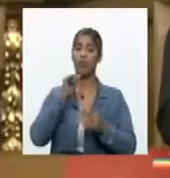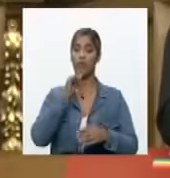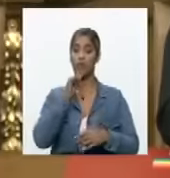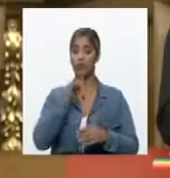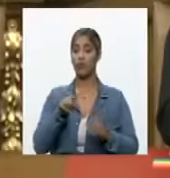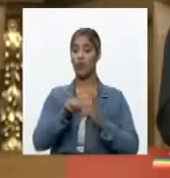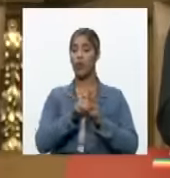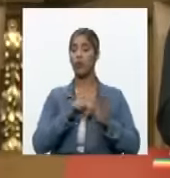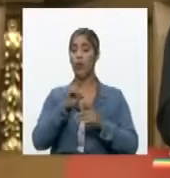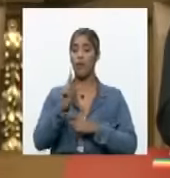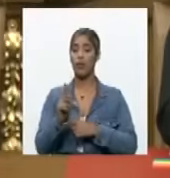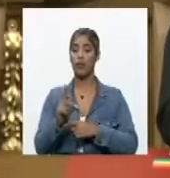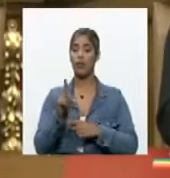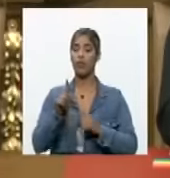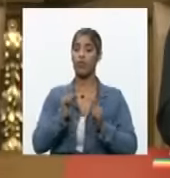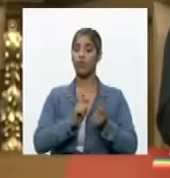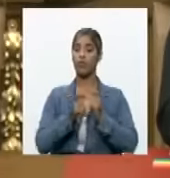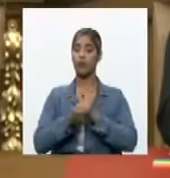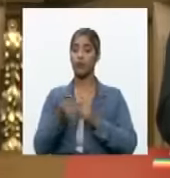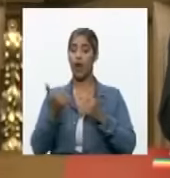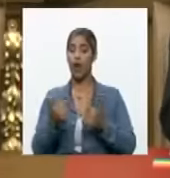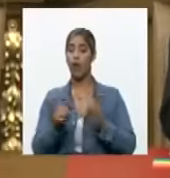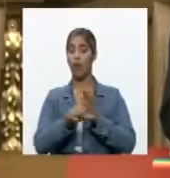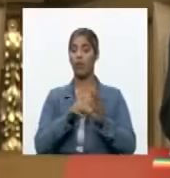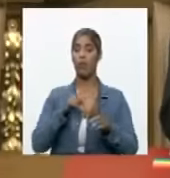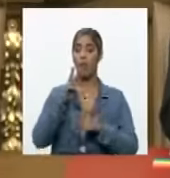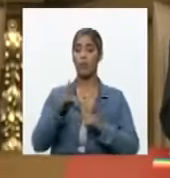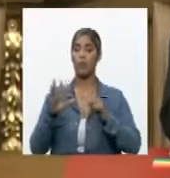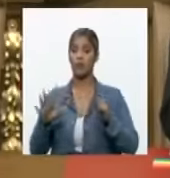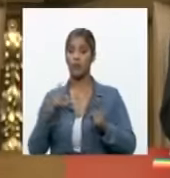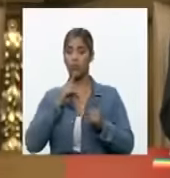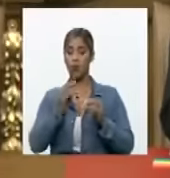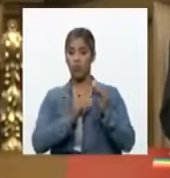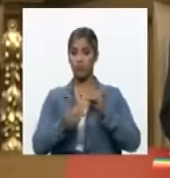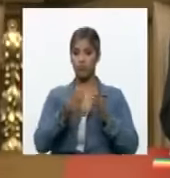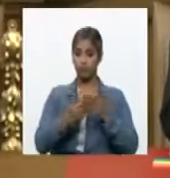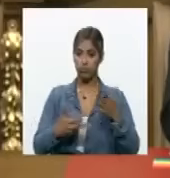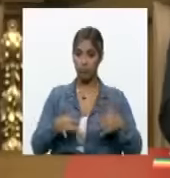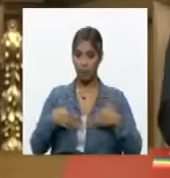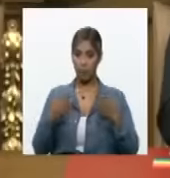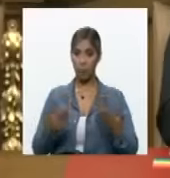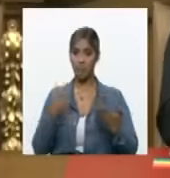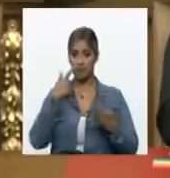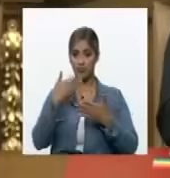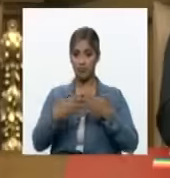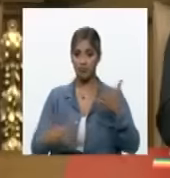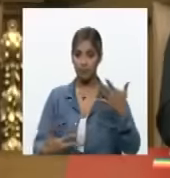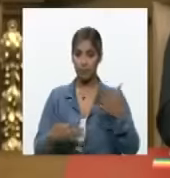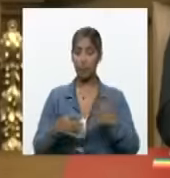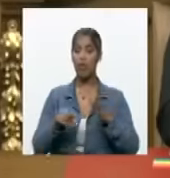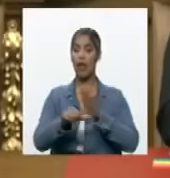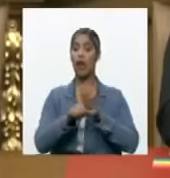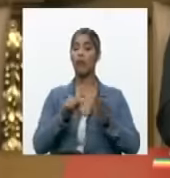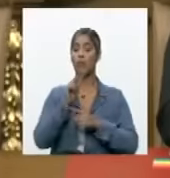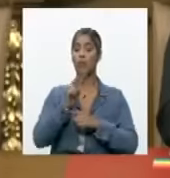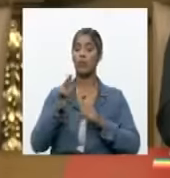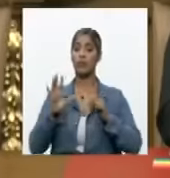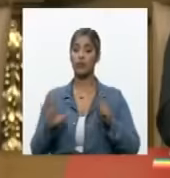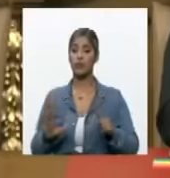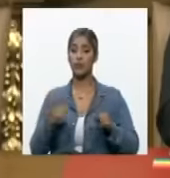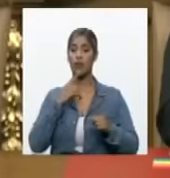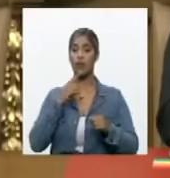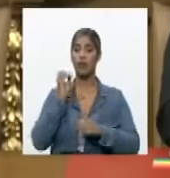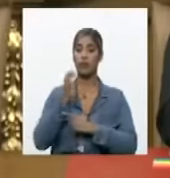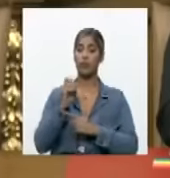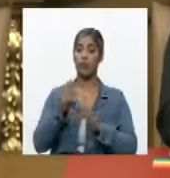artículo 21, que será el artículo 26, el cual queda redactado en los siguientes términos. Artículo 26. El